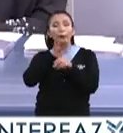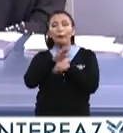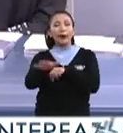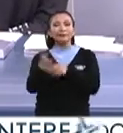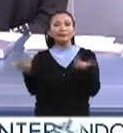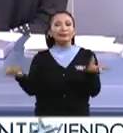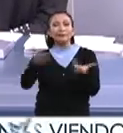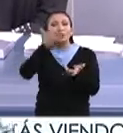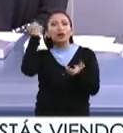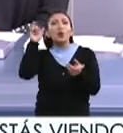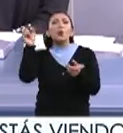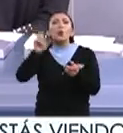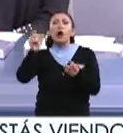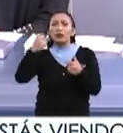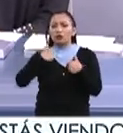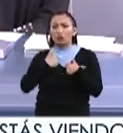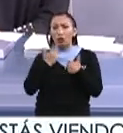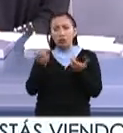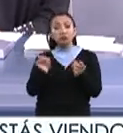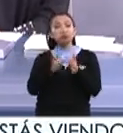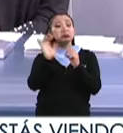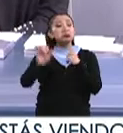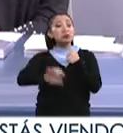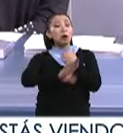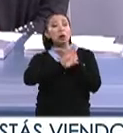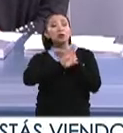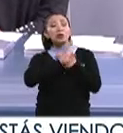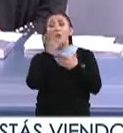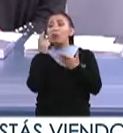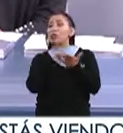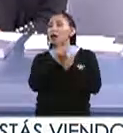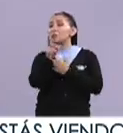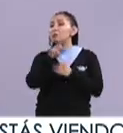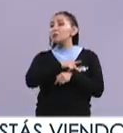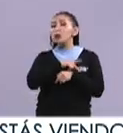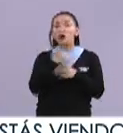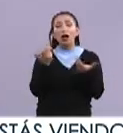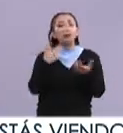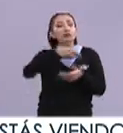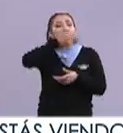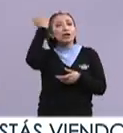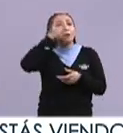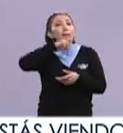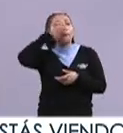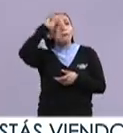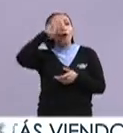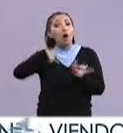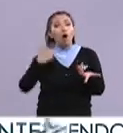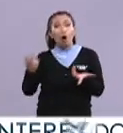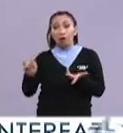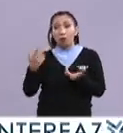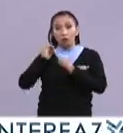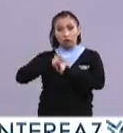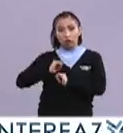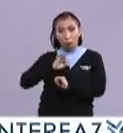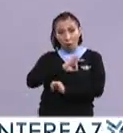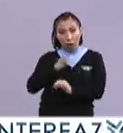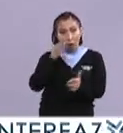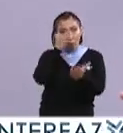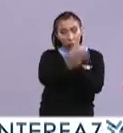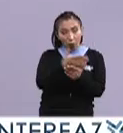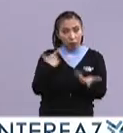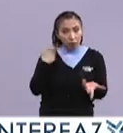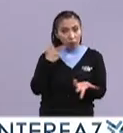no saben en cuándo están frente a una situación de obstáculo a un derecho, al ejercicio de un derecho, o ya el ejercicio pleno de un cargo público. Está